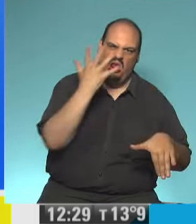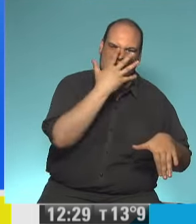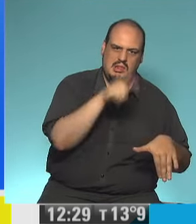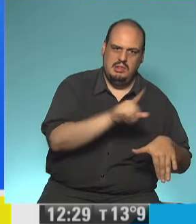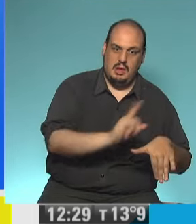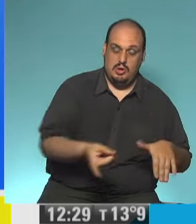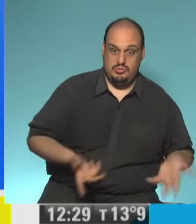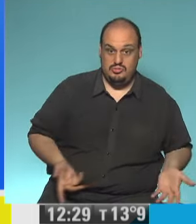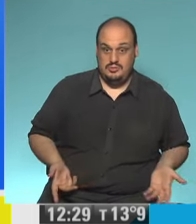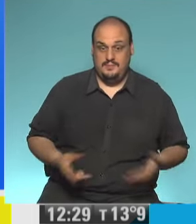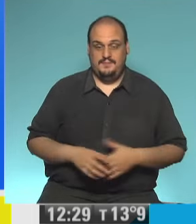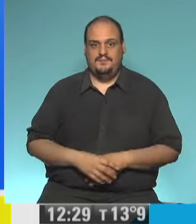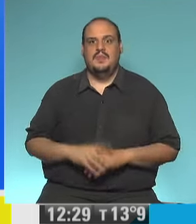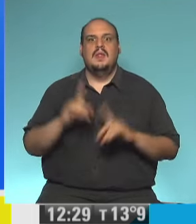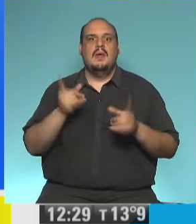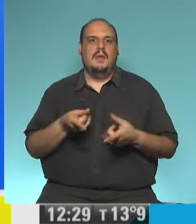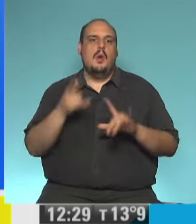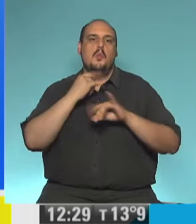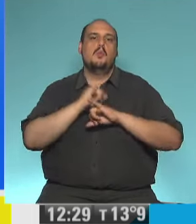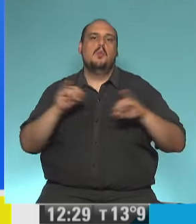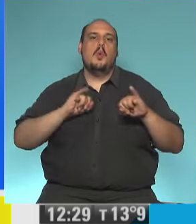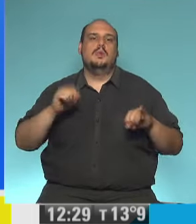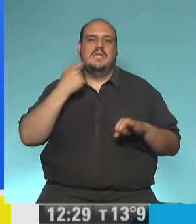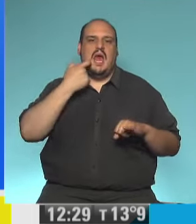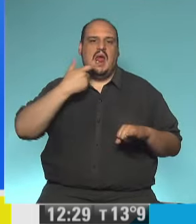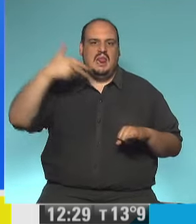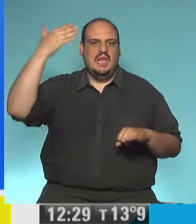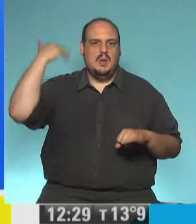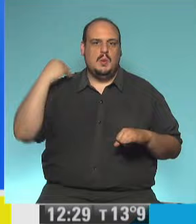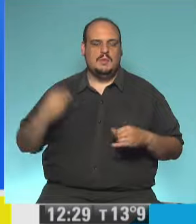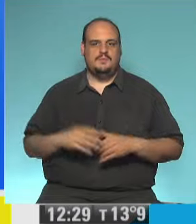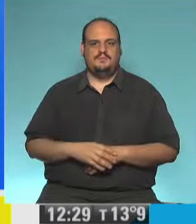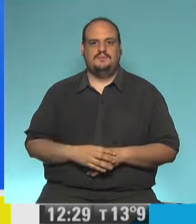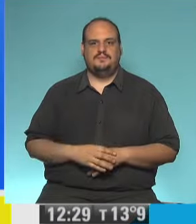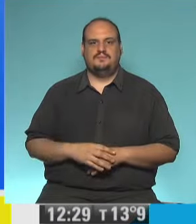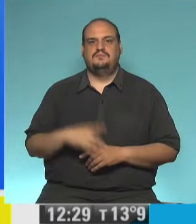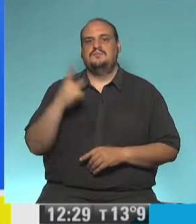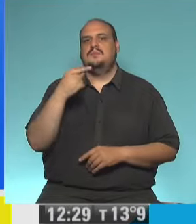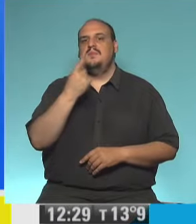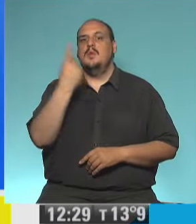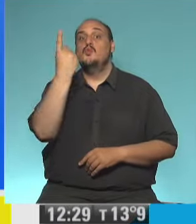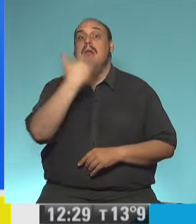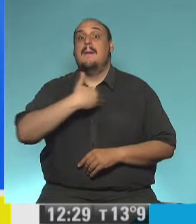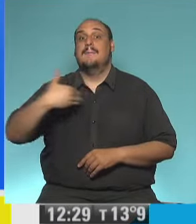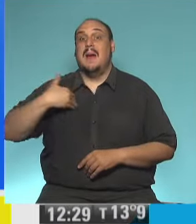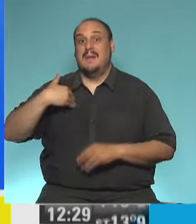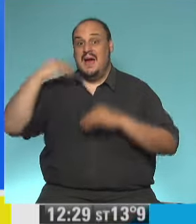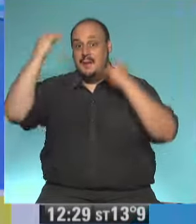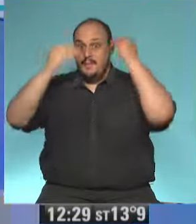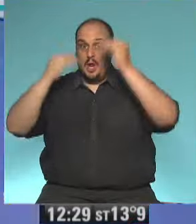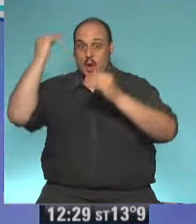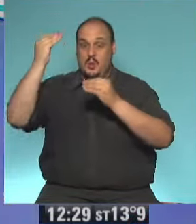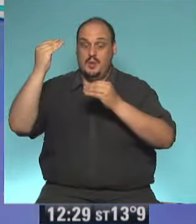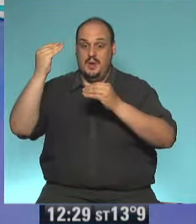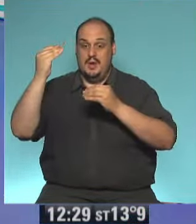publicidad con cierta antigüedad, con unos años anteriores, porque dice, cuando una mamá se preocupa.